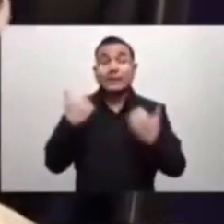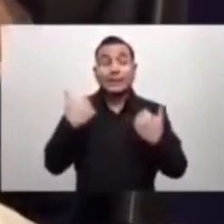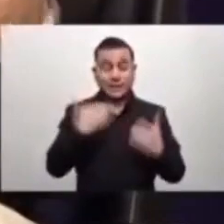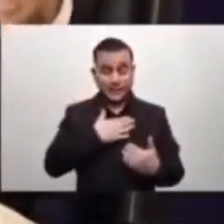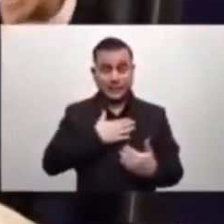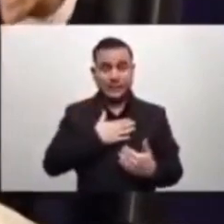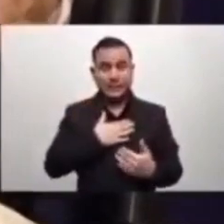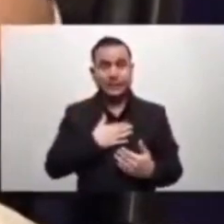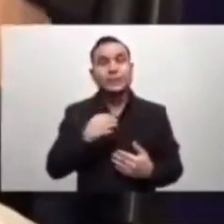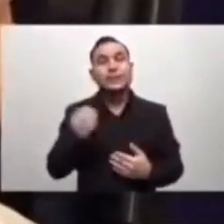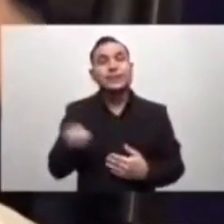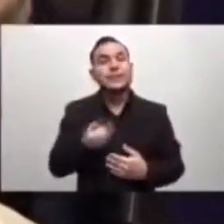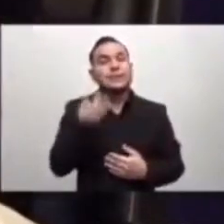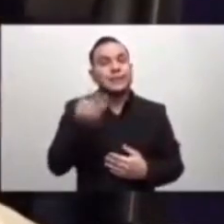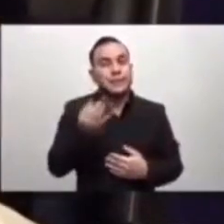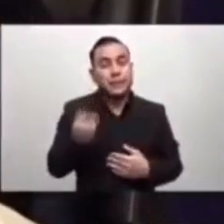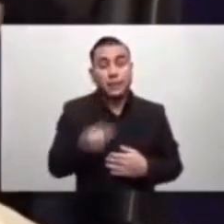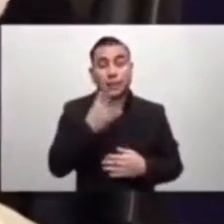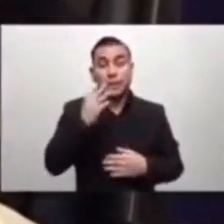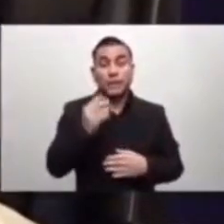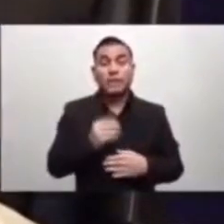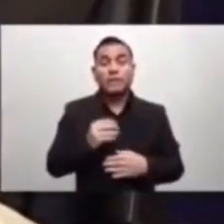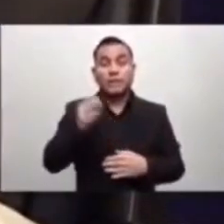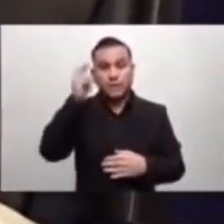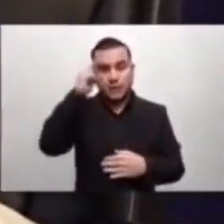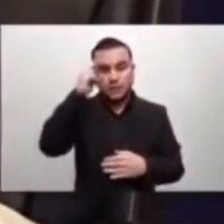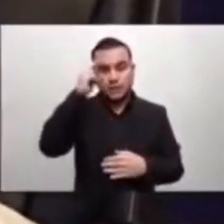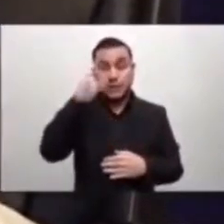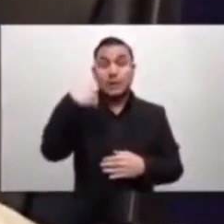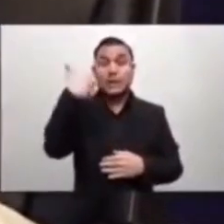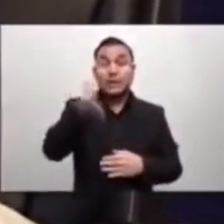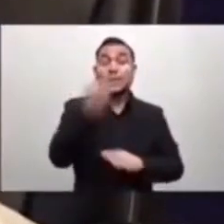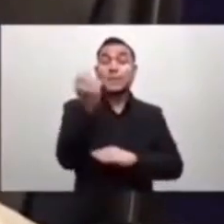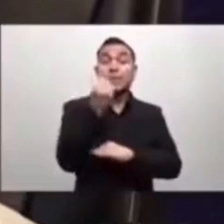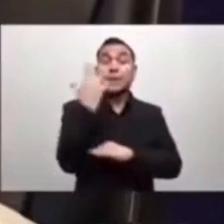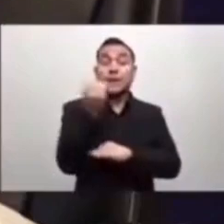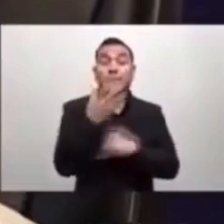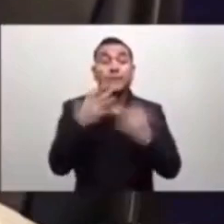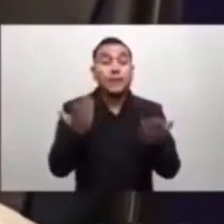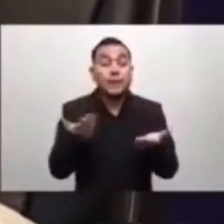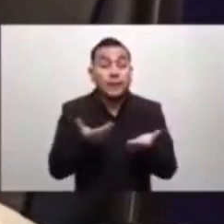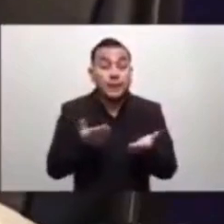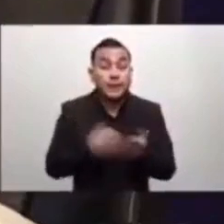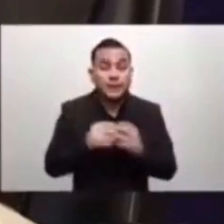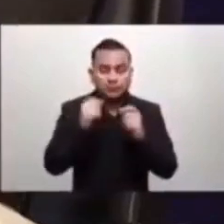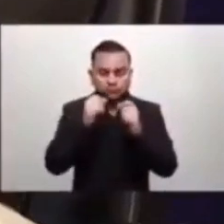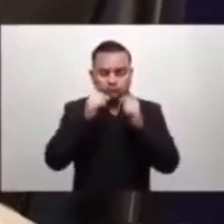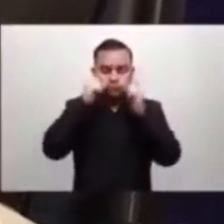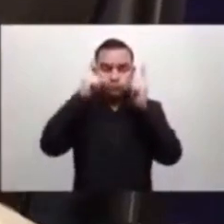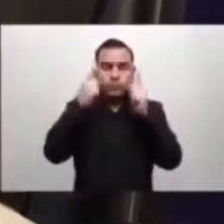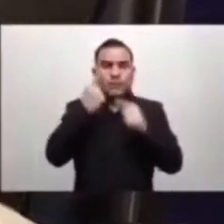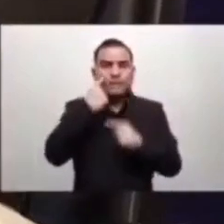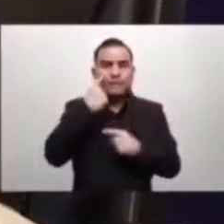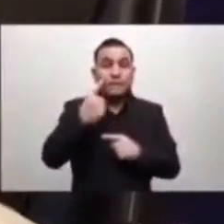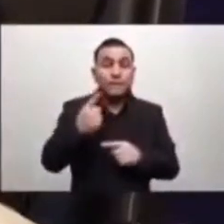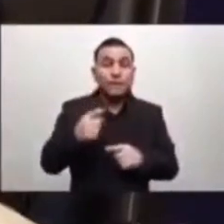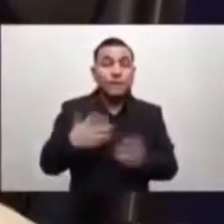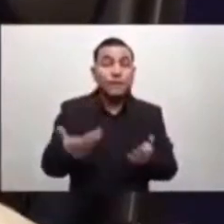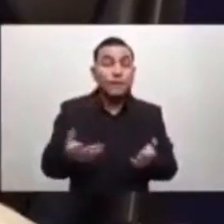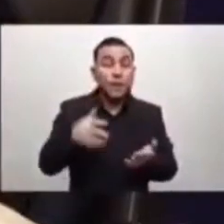previo pero ahorita Tenemos que tener un plan económico como tú mencionaste post crisis en donde sorprendamos no solo